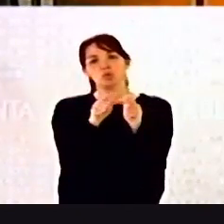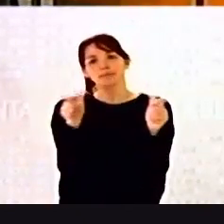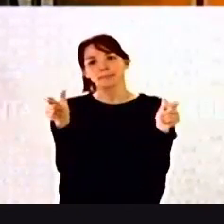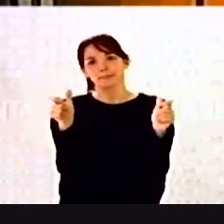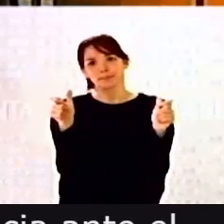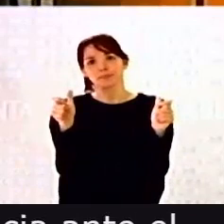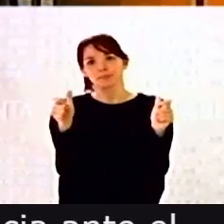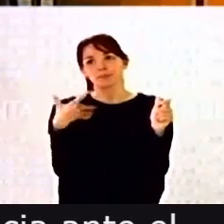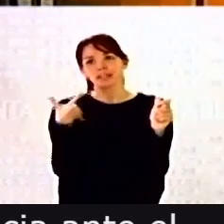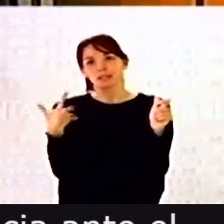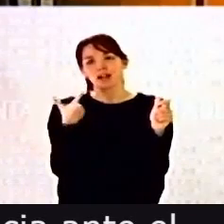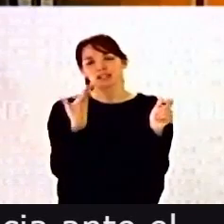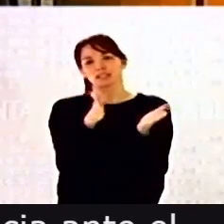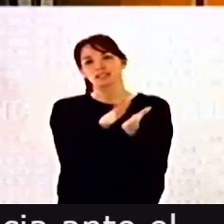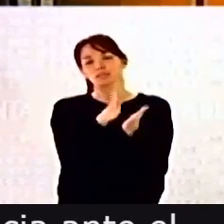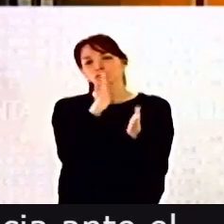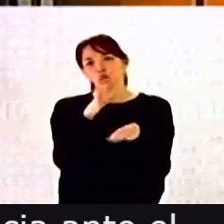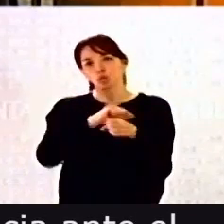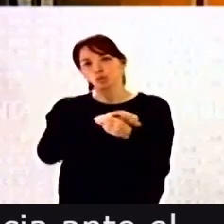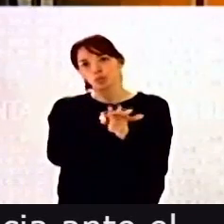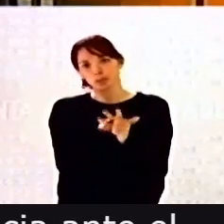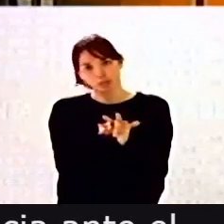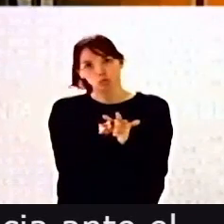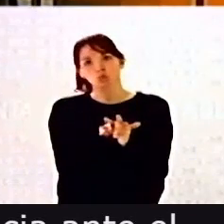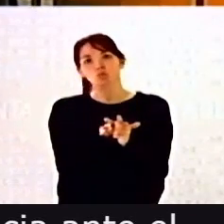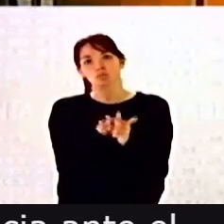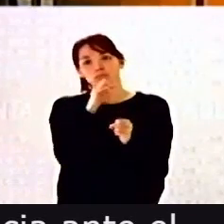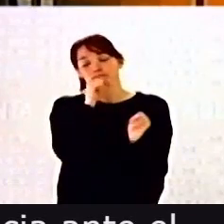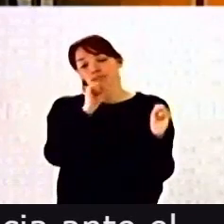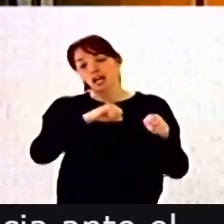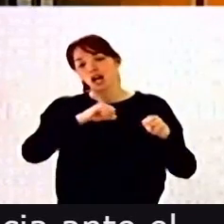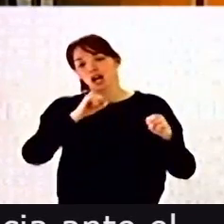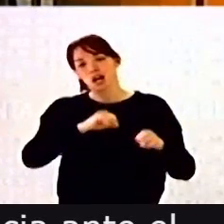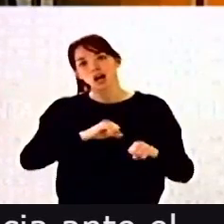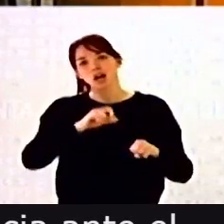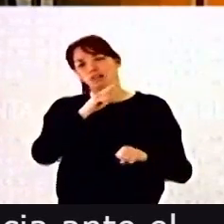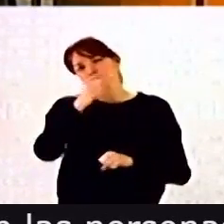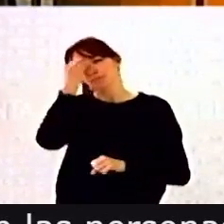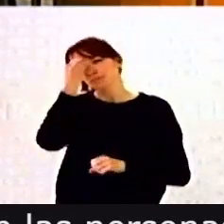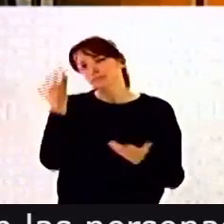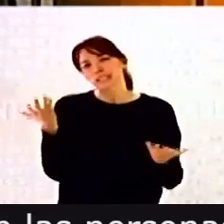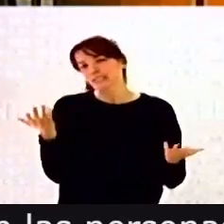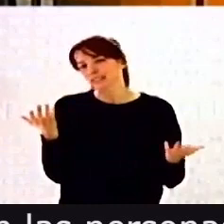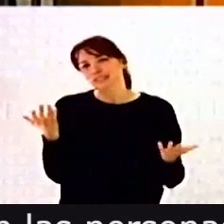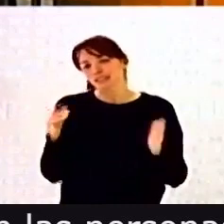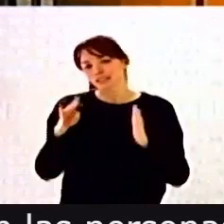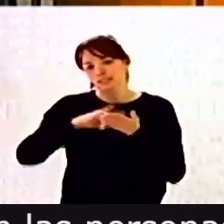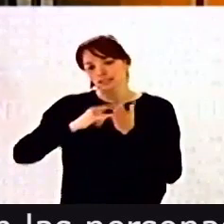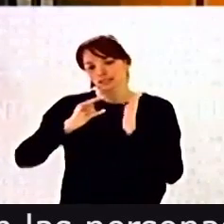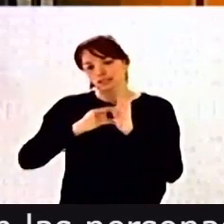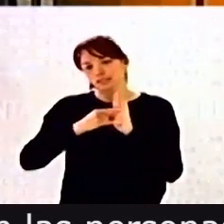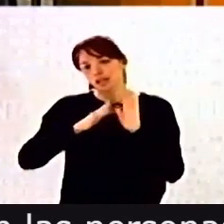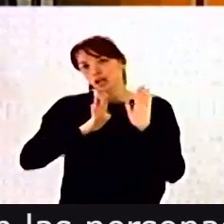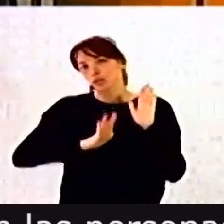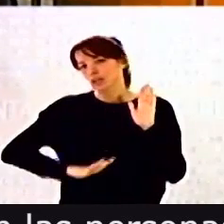de víctimas por coronavirus, con coronavirus, que son las personas mayores, si tenían pensado cambiar el plan de contingencia.